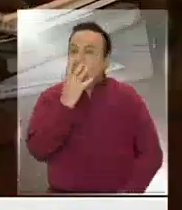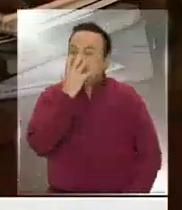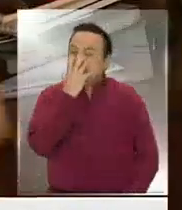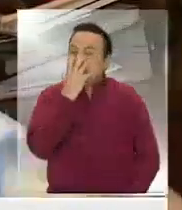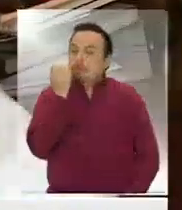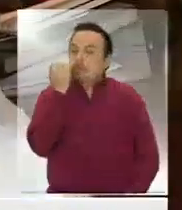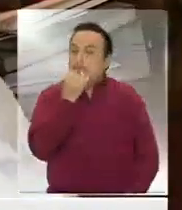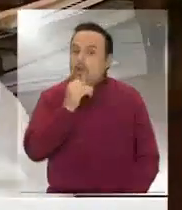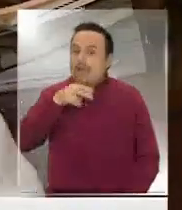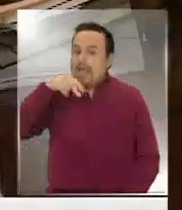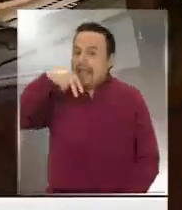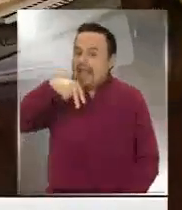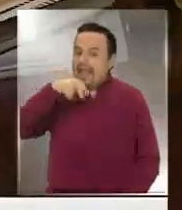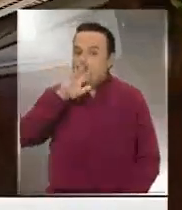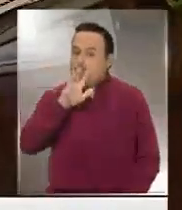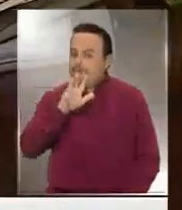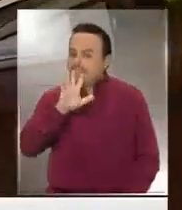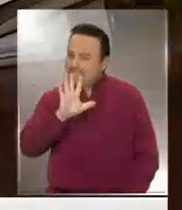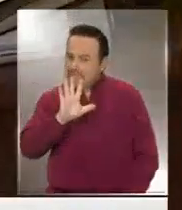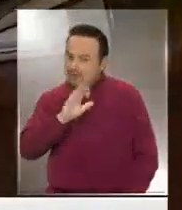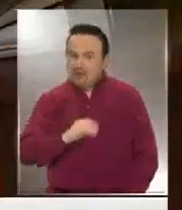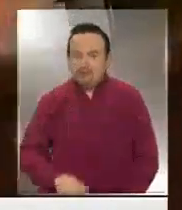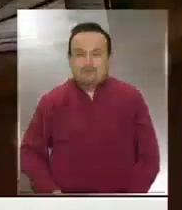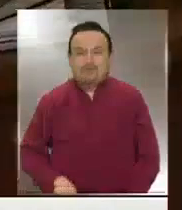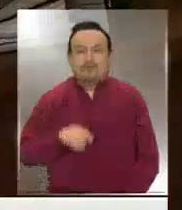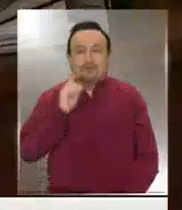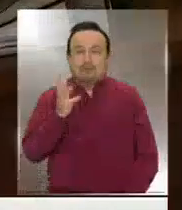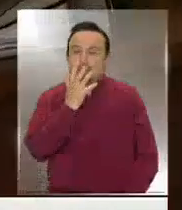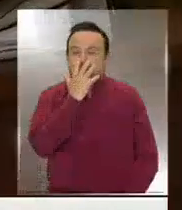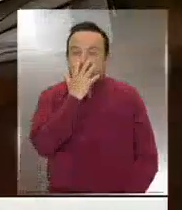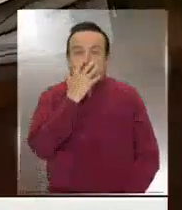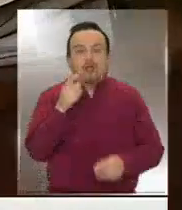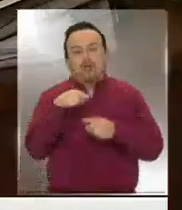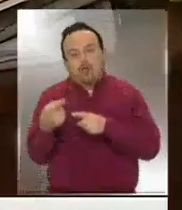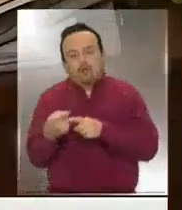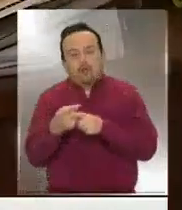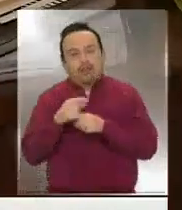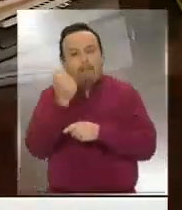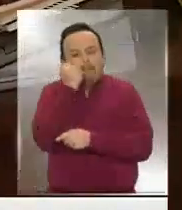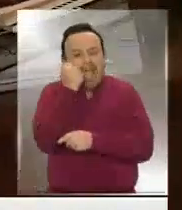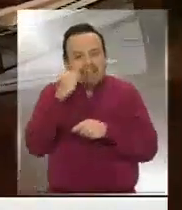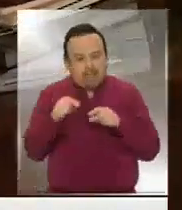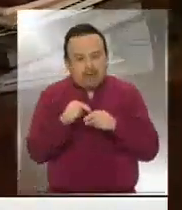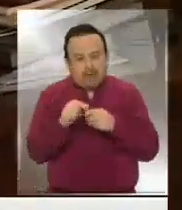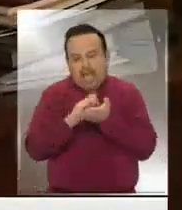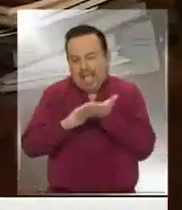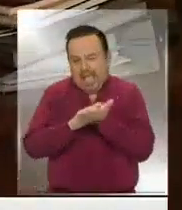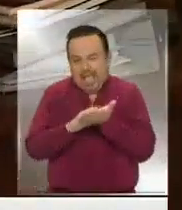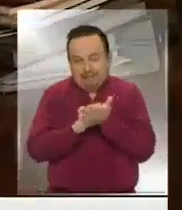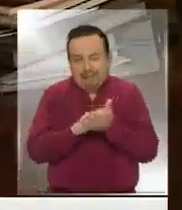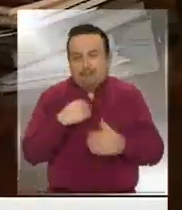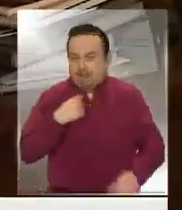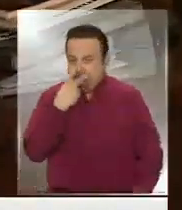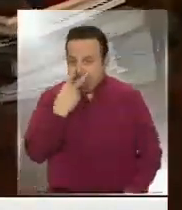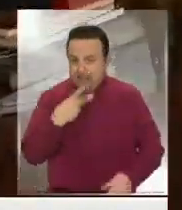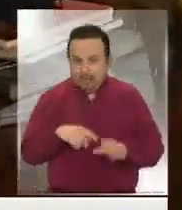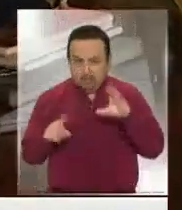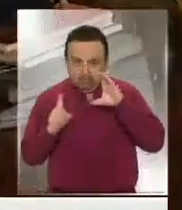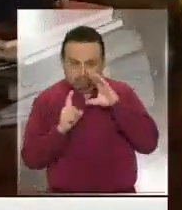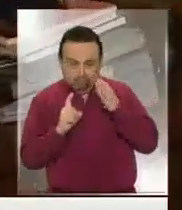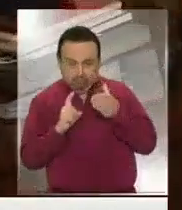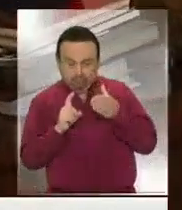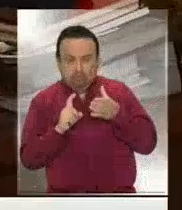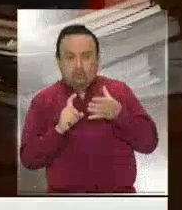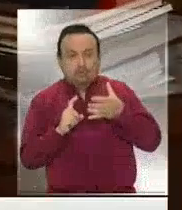través de la mascarilla. Y lo voy a utilizar esta mascarilla de plástico como ejemplo para que ustedes vean, si uno se la